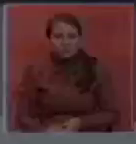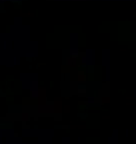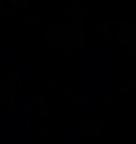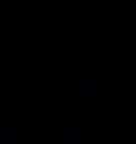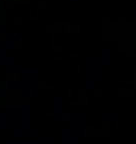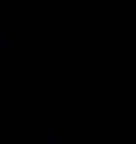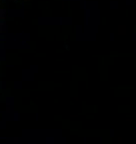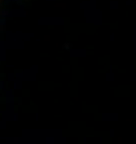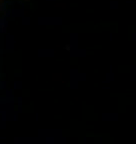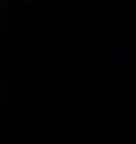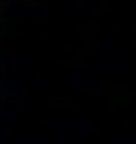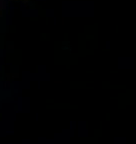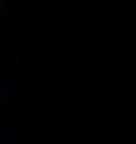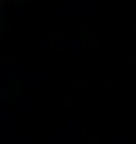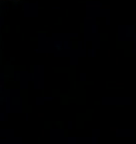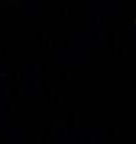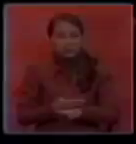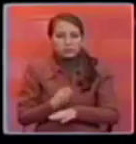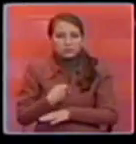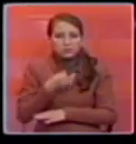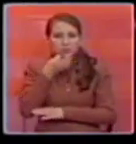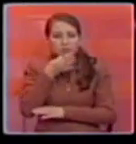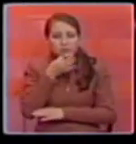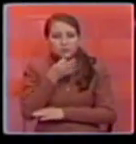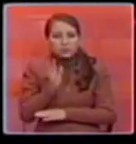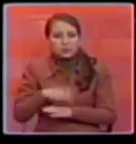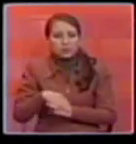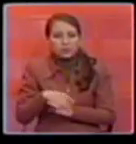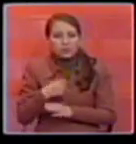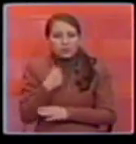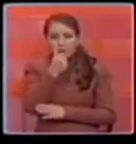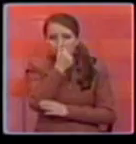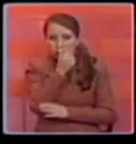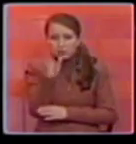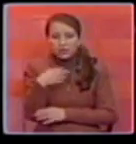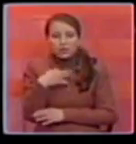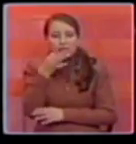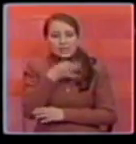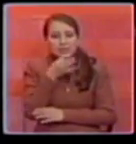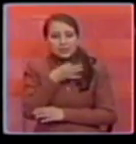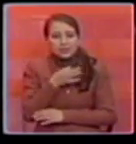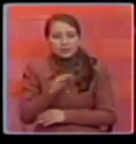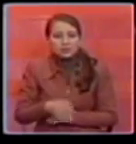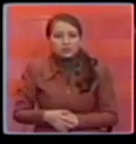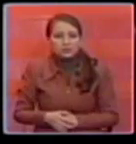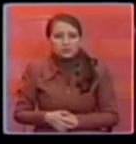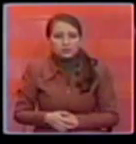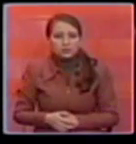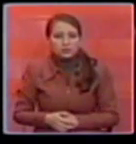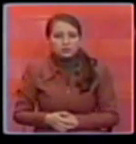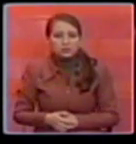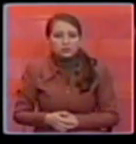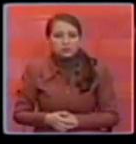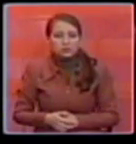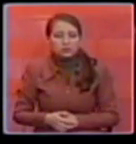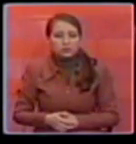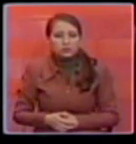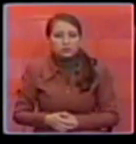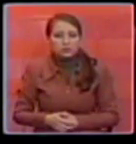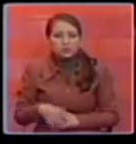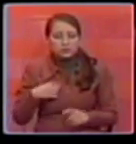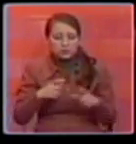A mí me realizaron una prueba doping. En esta prueba me aparece